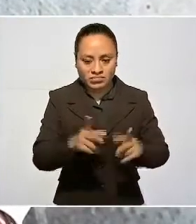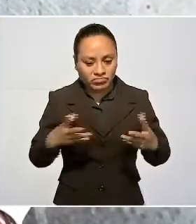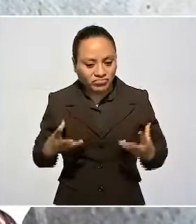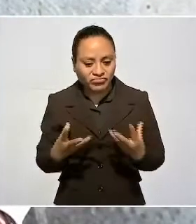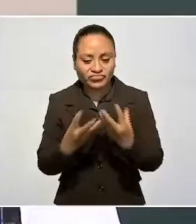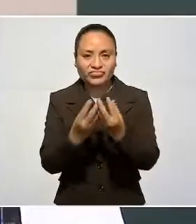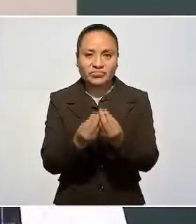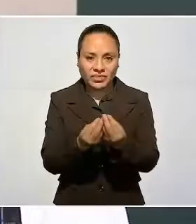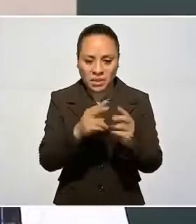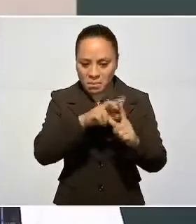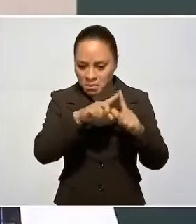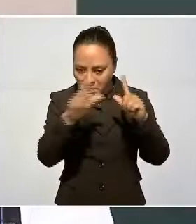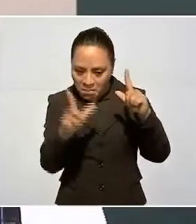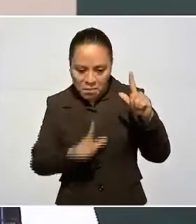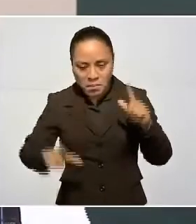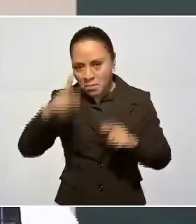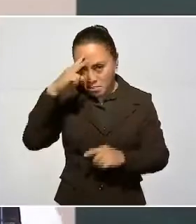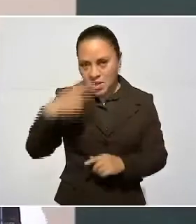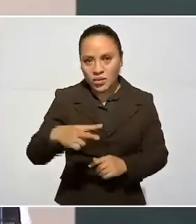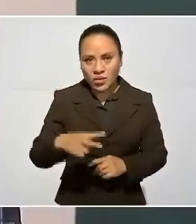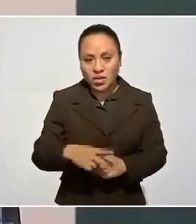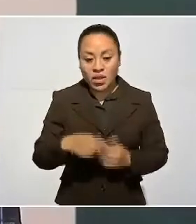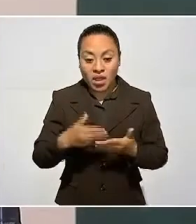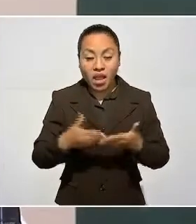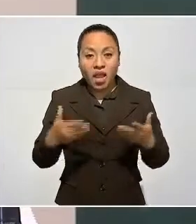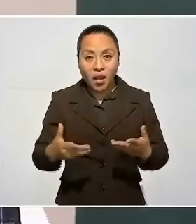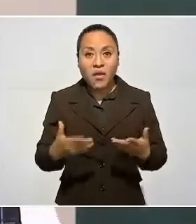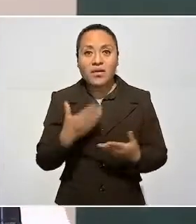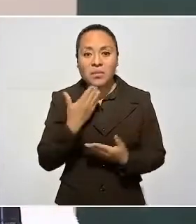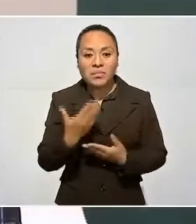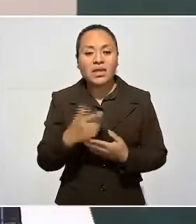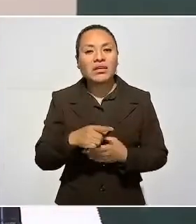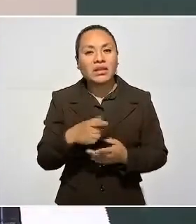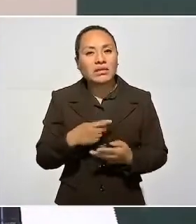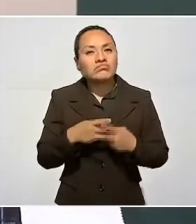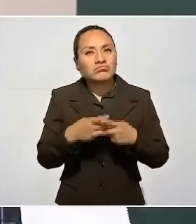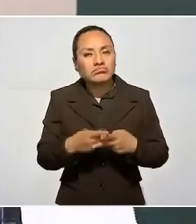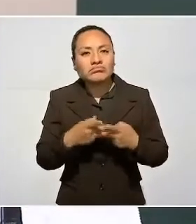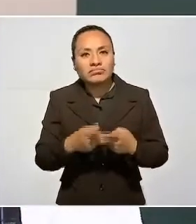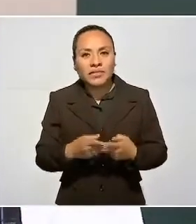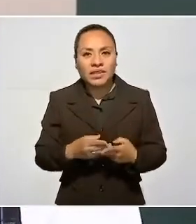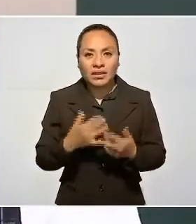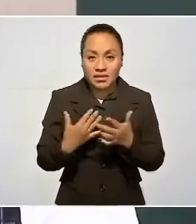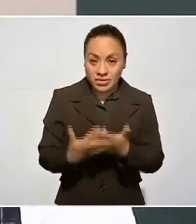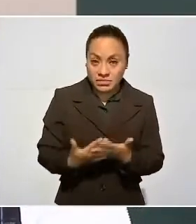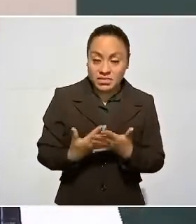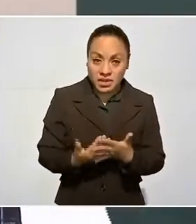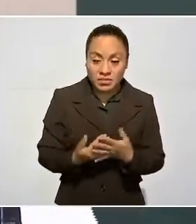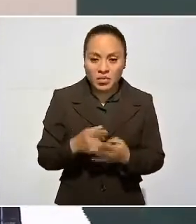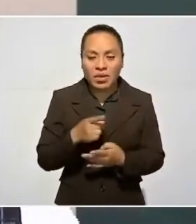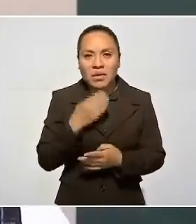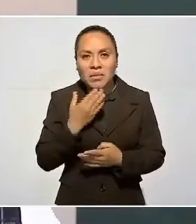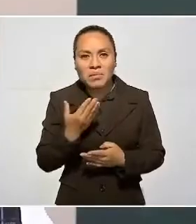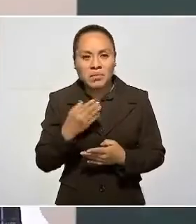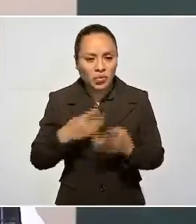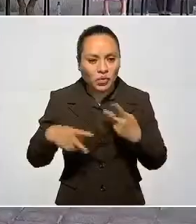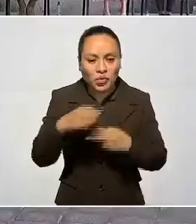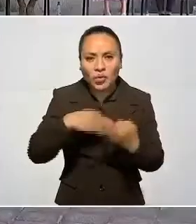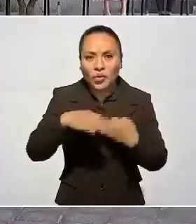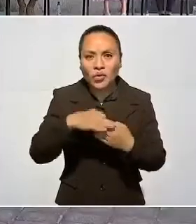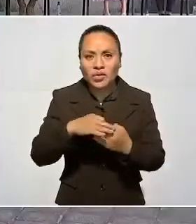mexicana. Ante estos nuevos vientos de esperanza, también vemos con preocupación las